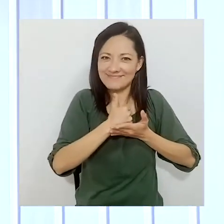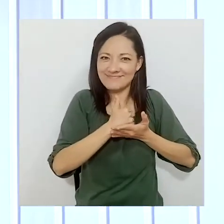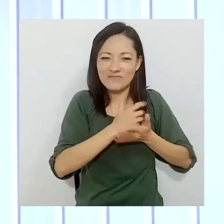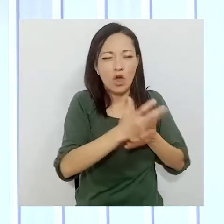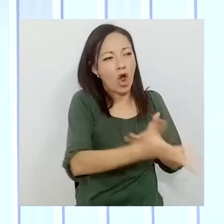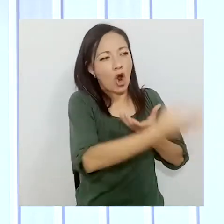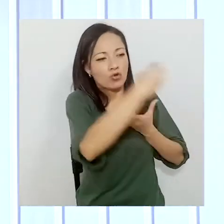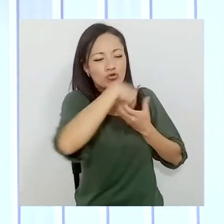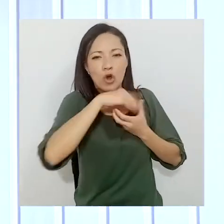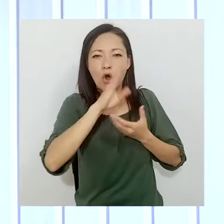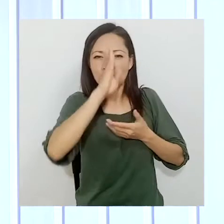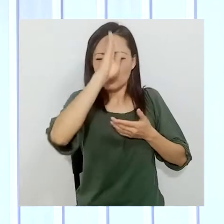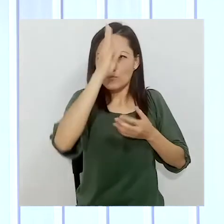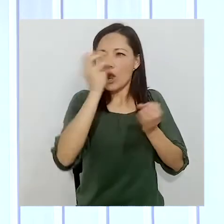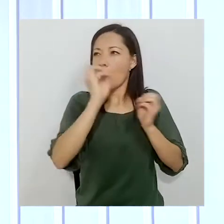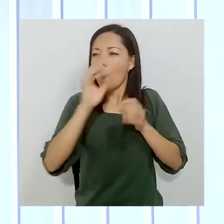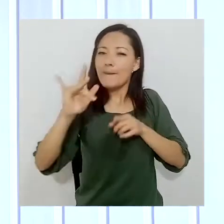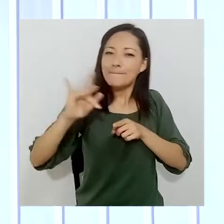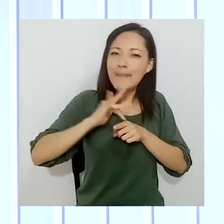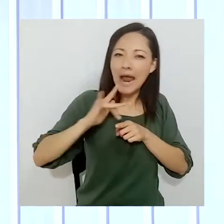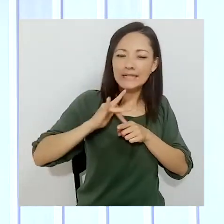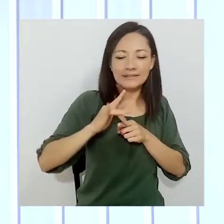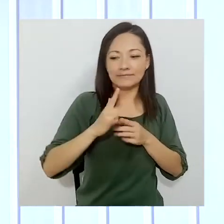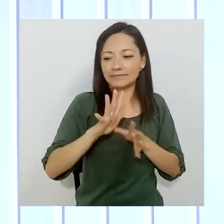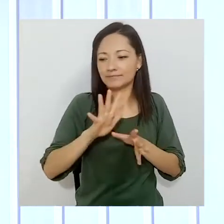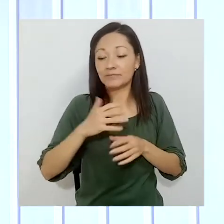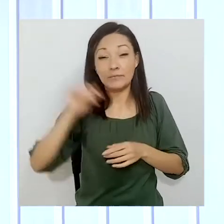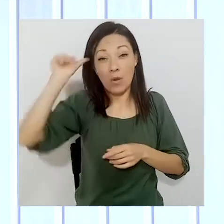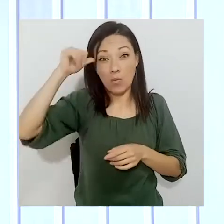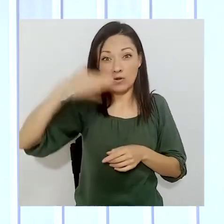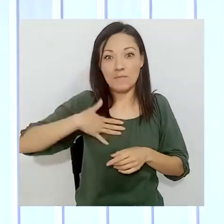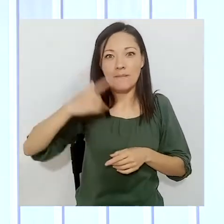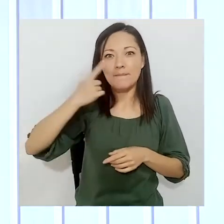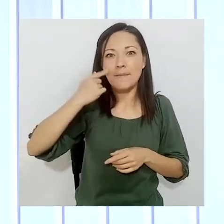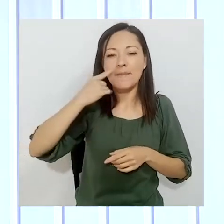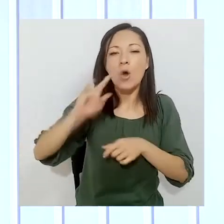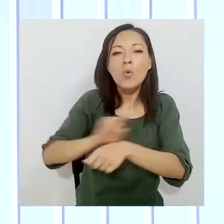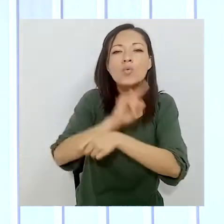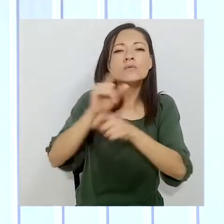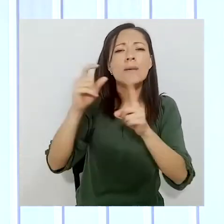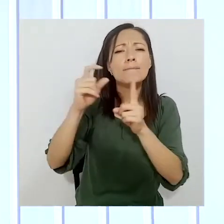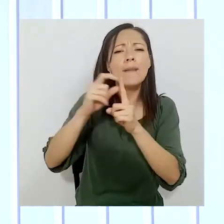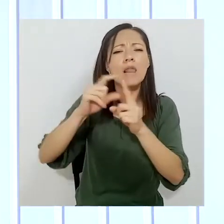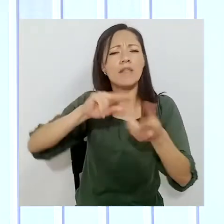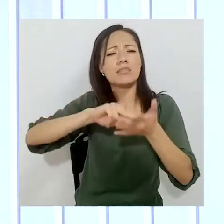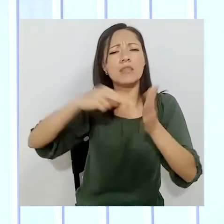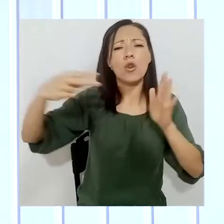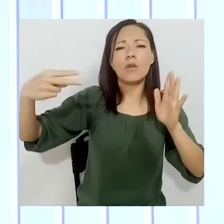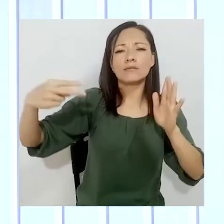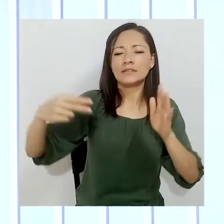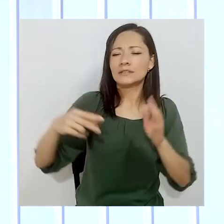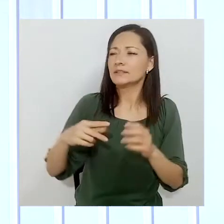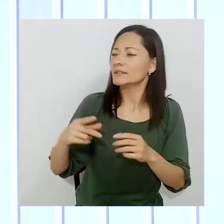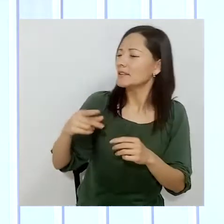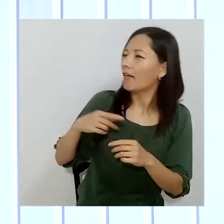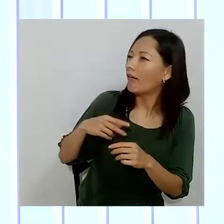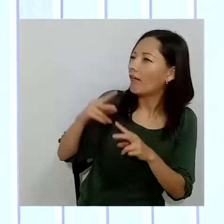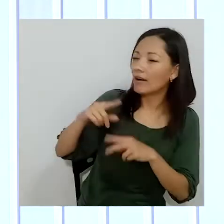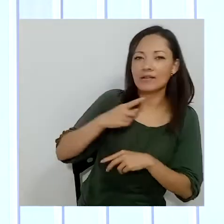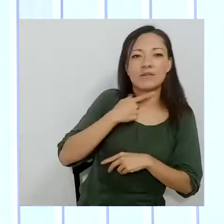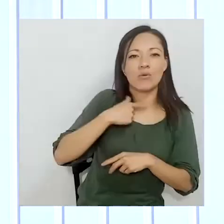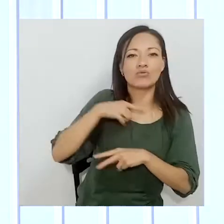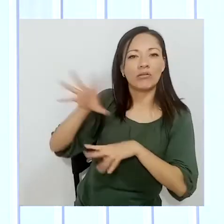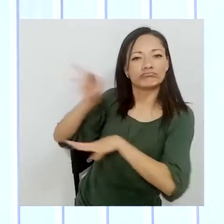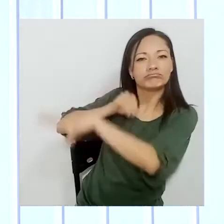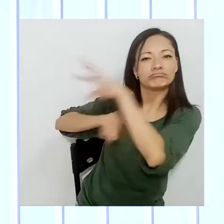ejemplo, costumbres, prácticas, ¿no? Yo me acuerdo que mi papá, por ejemplo, utilizaba palabras sofisticadas y entonces a mí se me pegó el